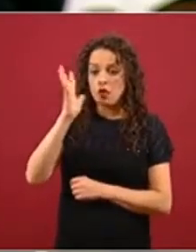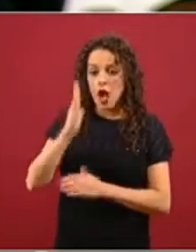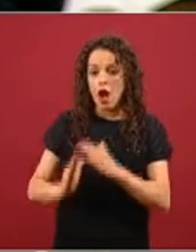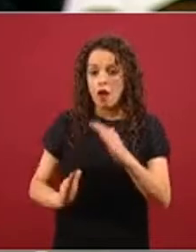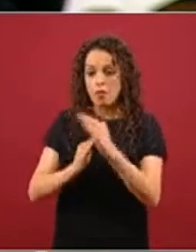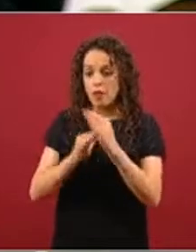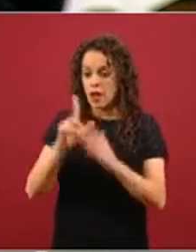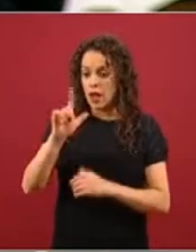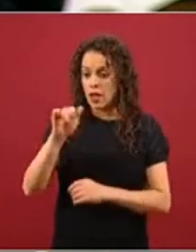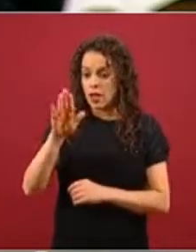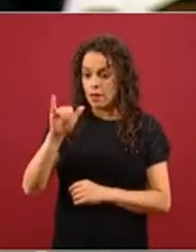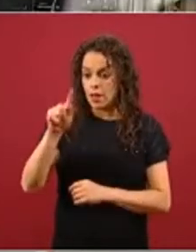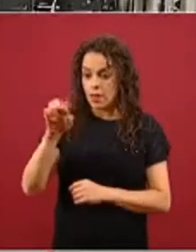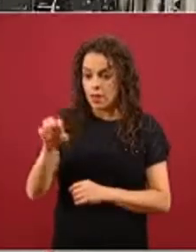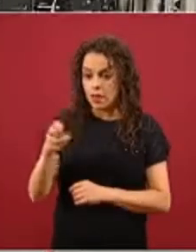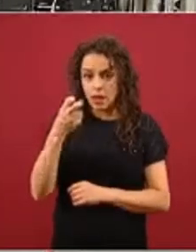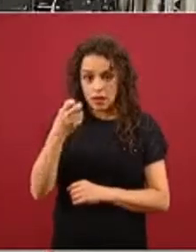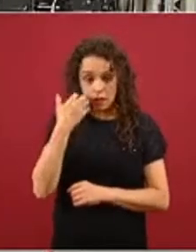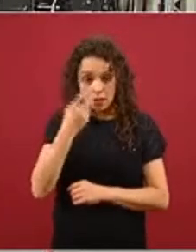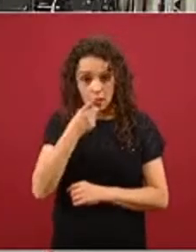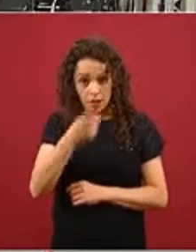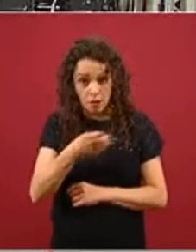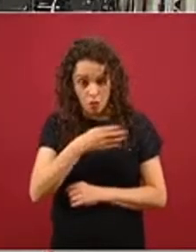noticias. Ah, caray.